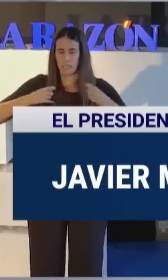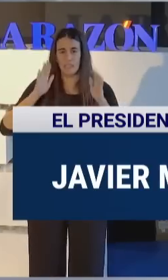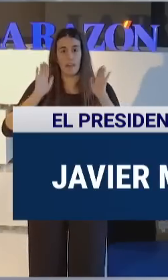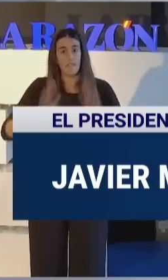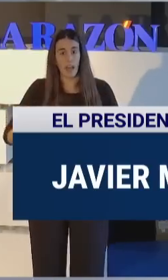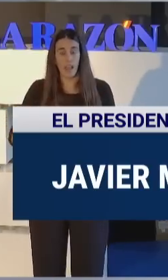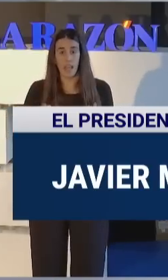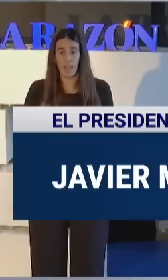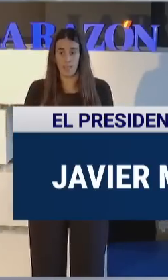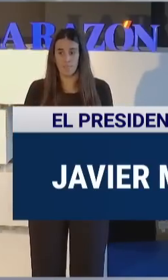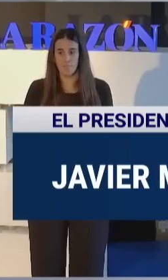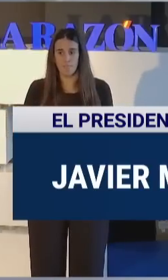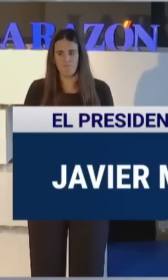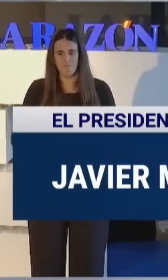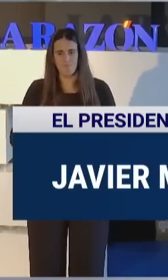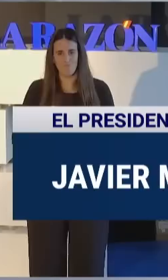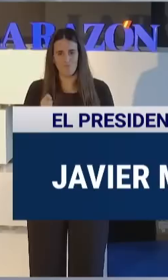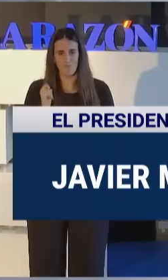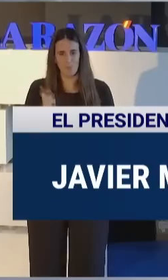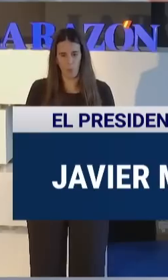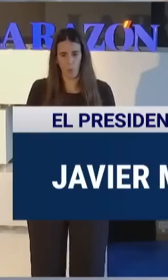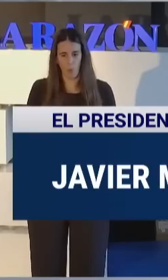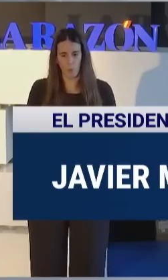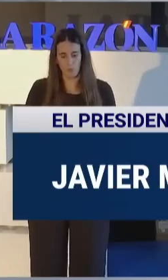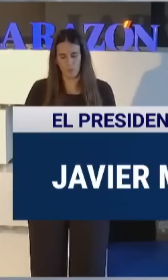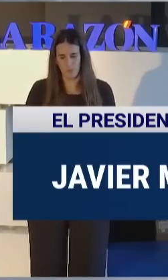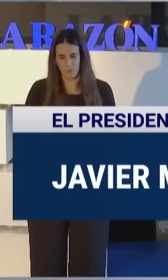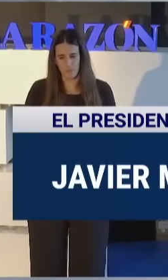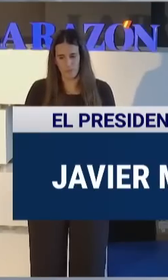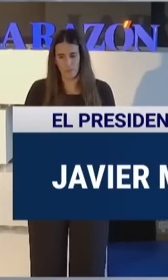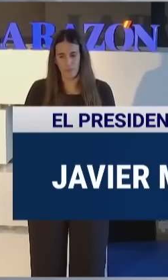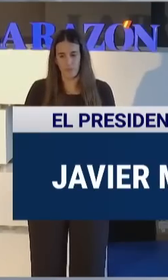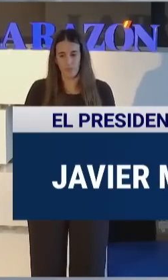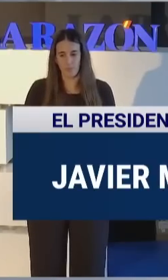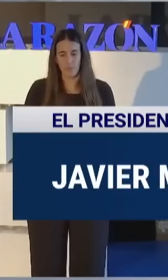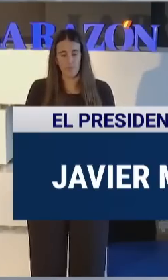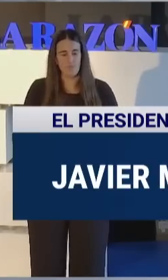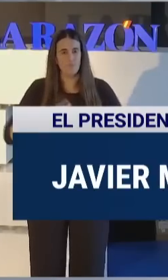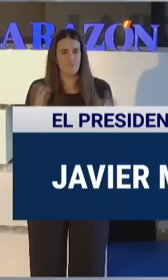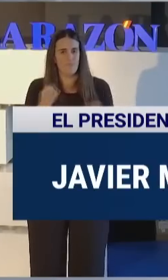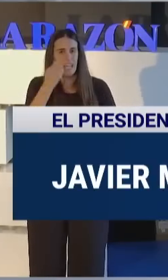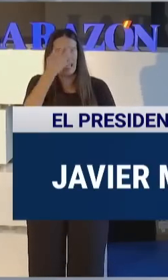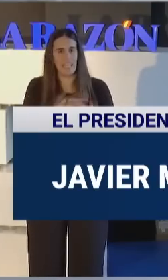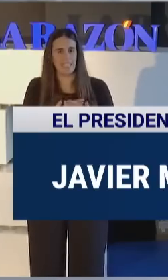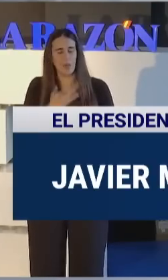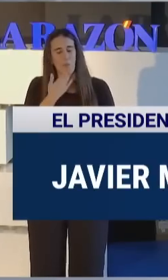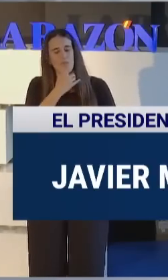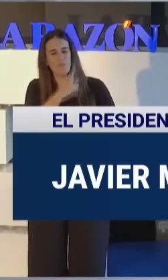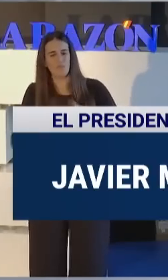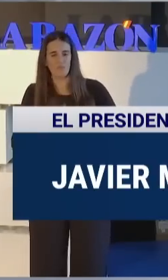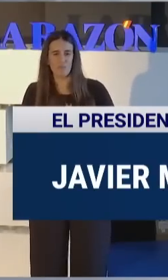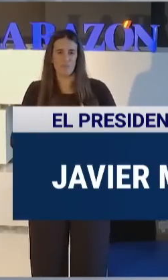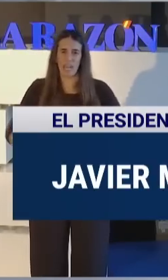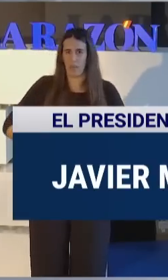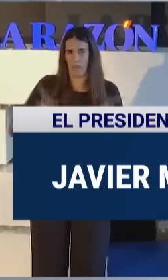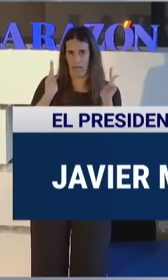Entonces nos creó dentro de su espacio una lista de pseudos liberales para tratar de destruir a nuestro espacio, donde